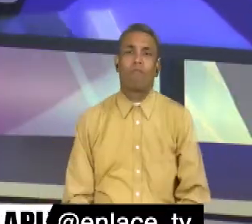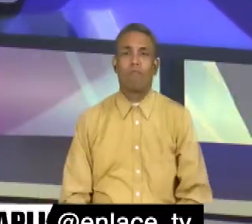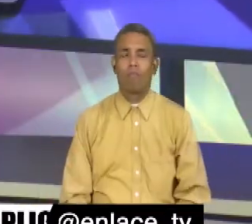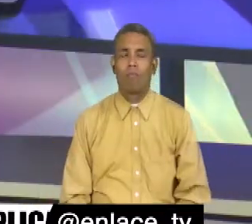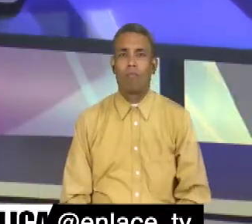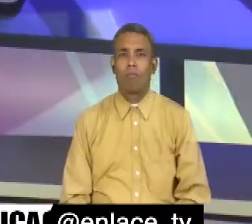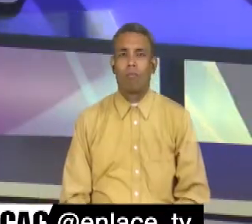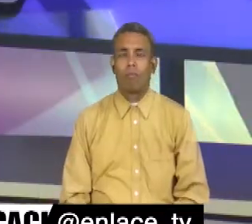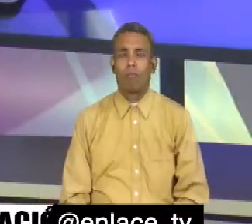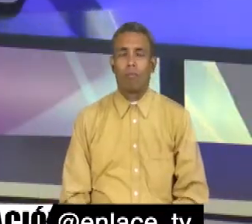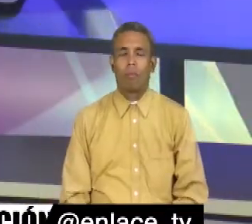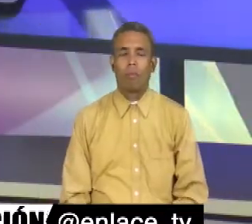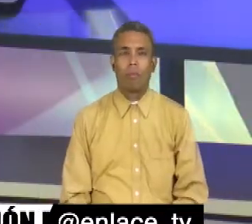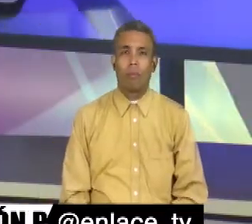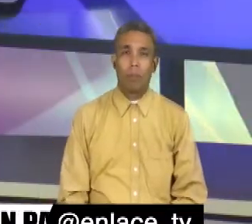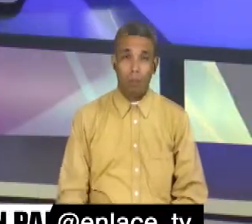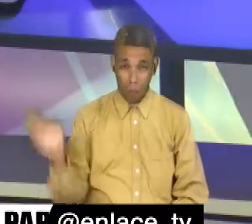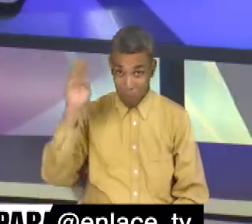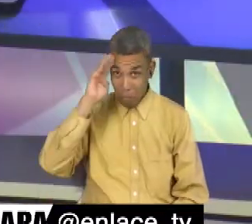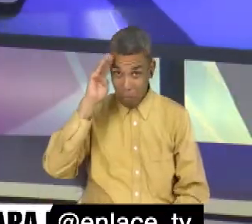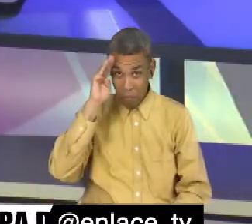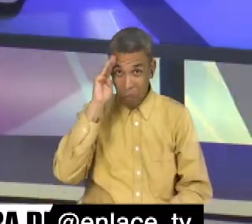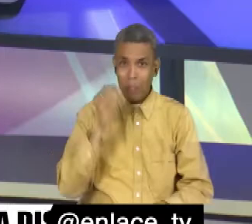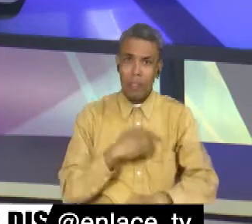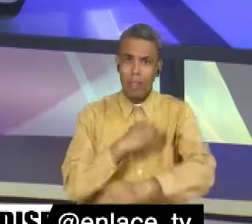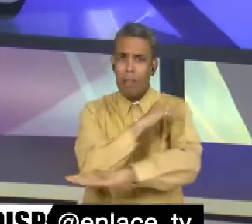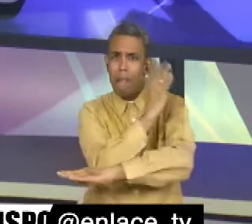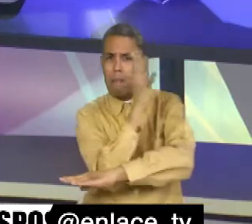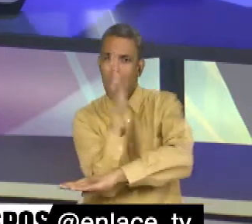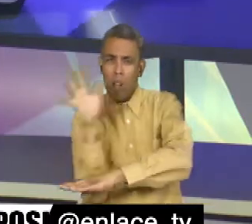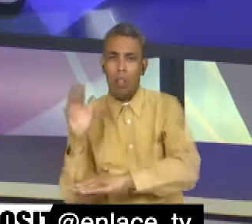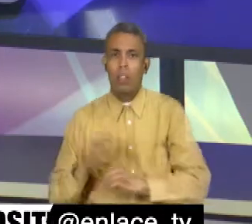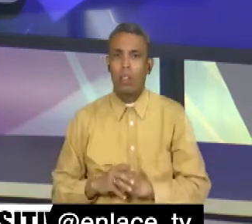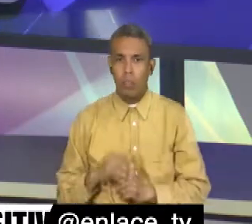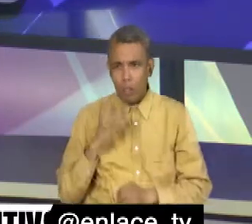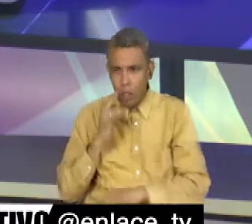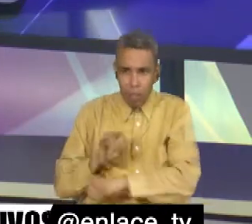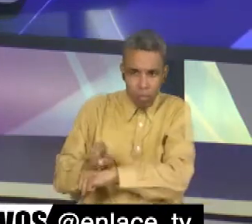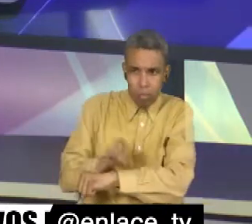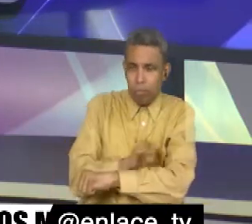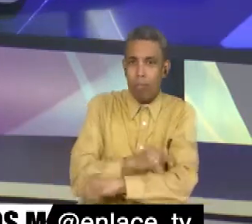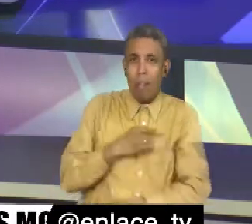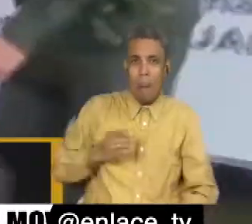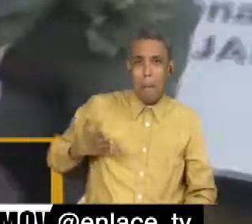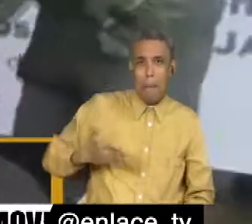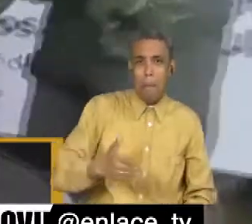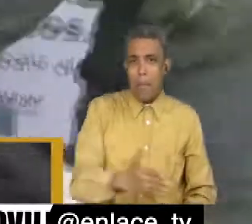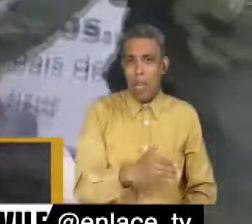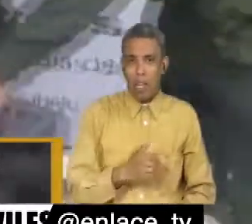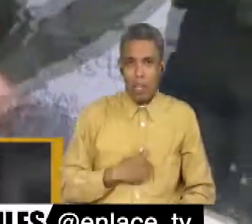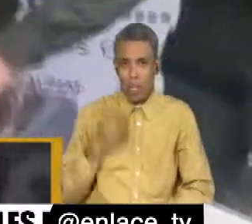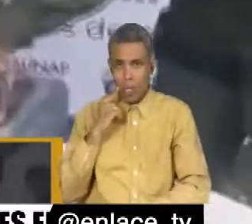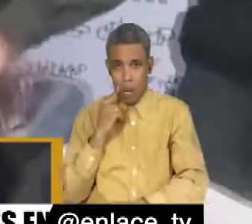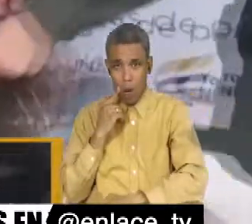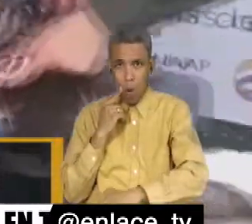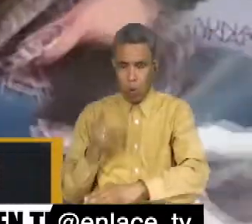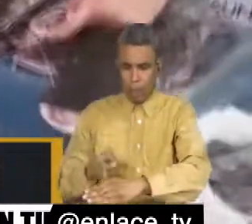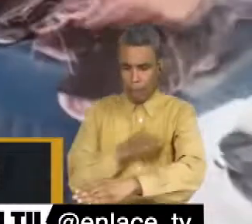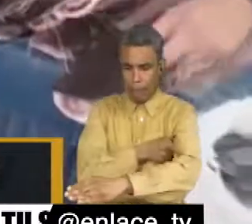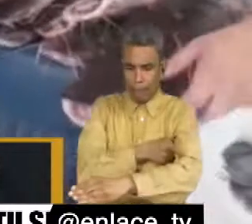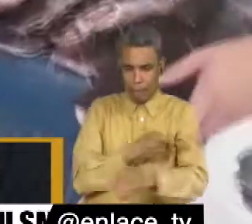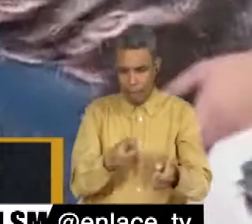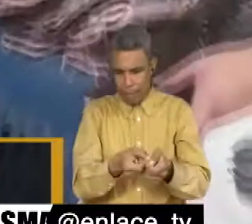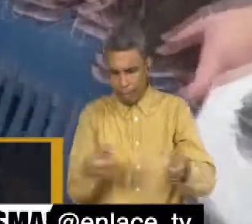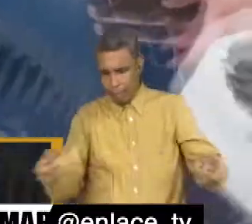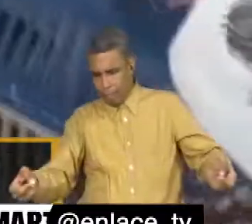Policía Ambiental realizó acciones de control a la veda del bagre rayado y tallas mínimas al pescado en el sector del muelle, en la